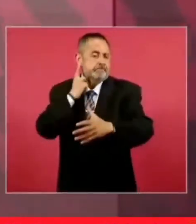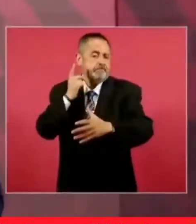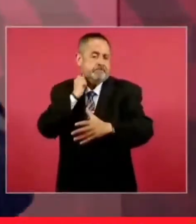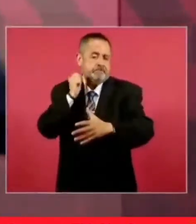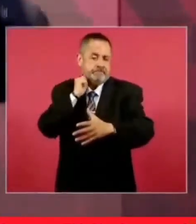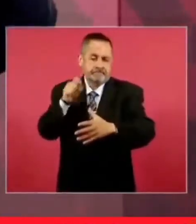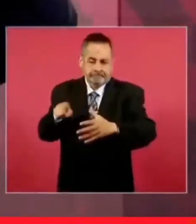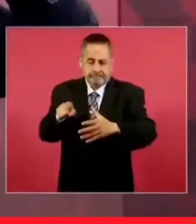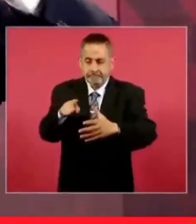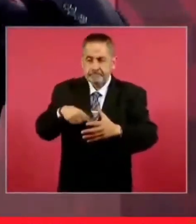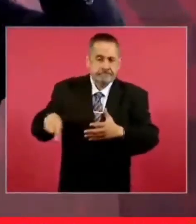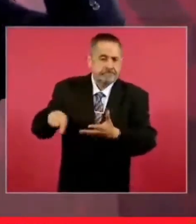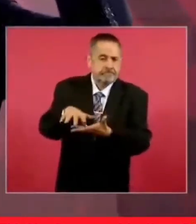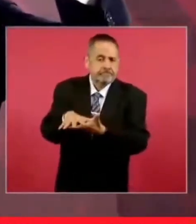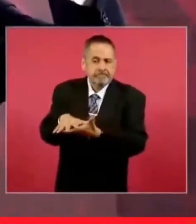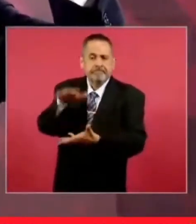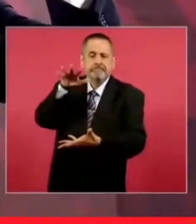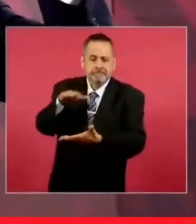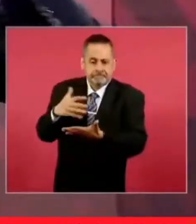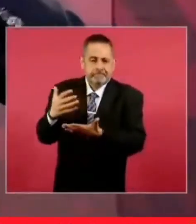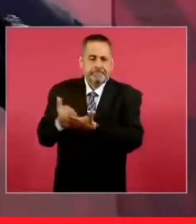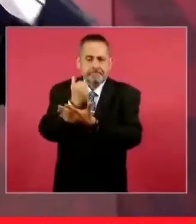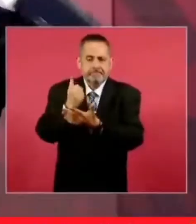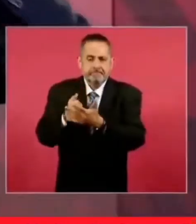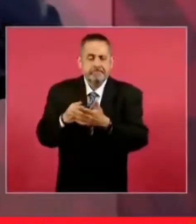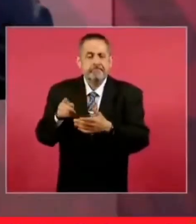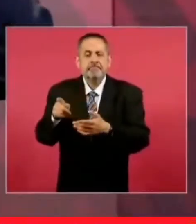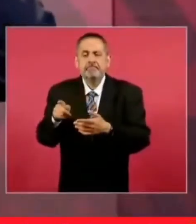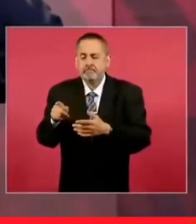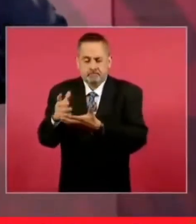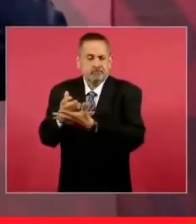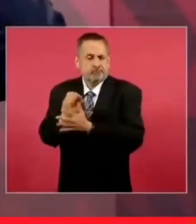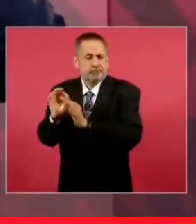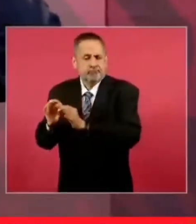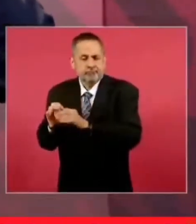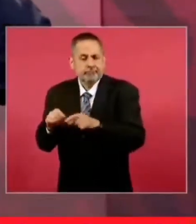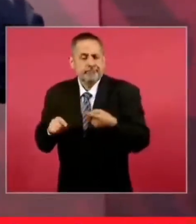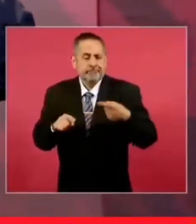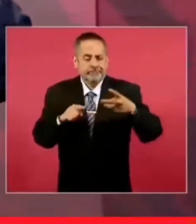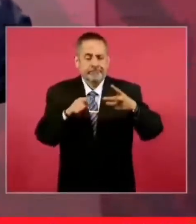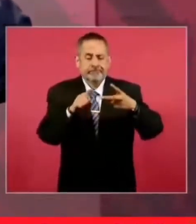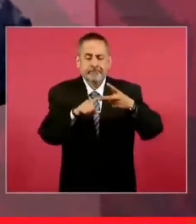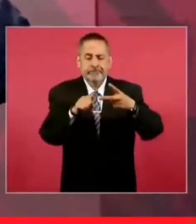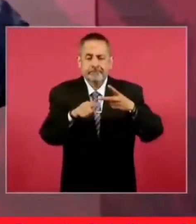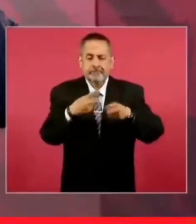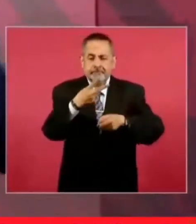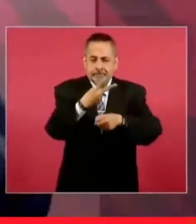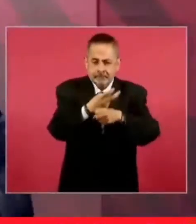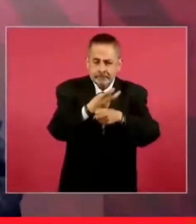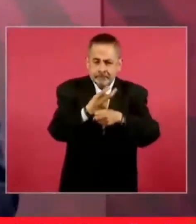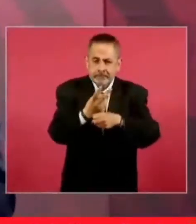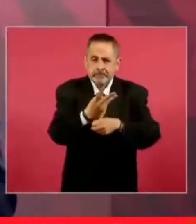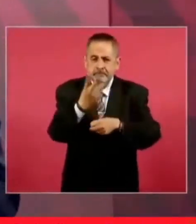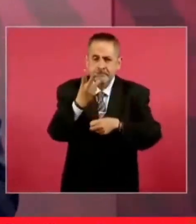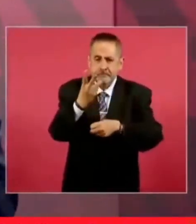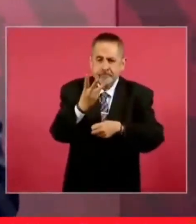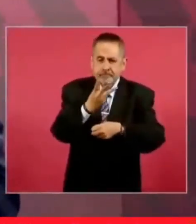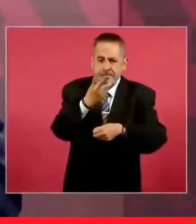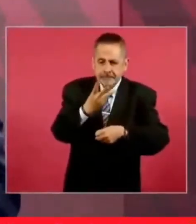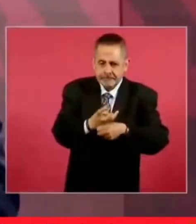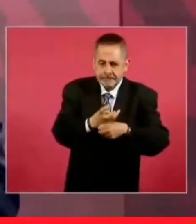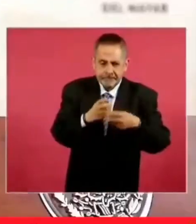se ganó mayoría, pero como se unieron el segundo y el tercer lugar,